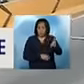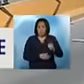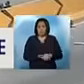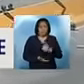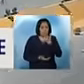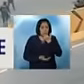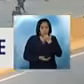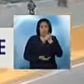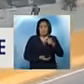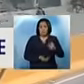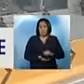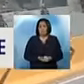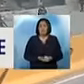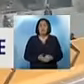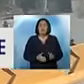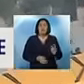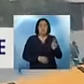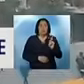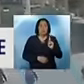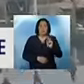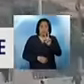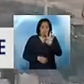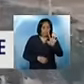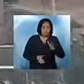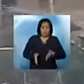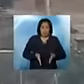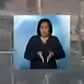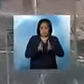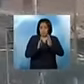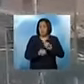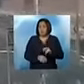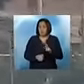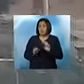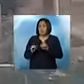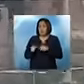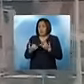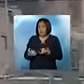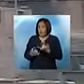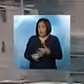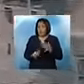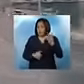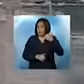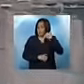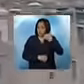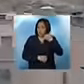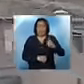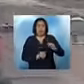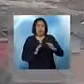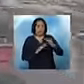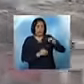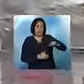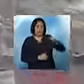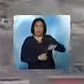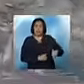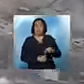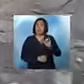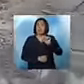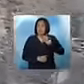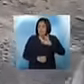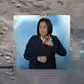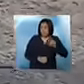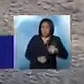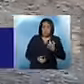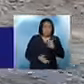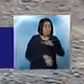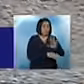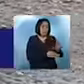lo que viene sucediendo a la altura del kilómetro 25 de la Panamericana. Lourdes. Así es, hasta ahora tenemos en línea al alcalde de Ancón, Felipe Aracaki. Buenas